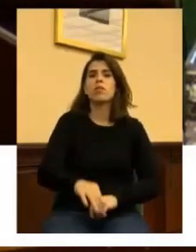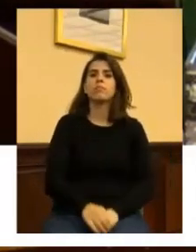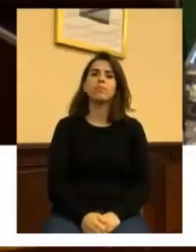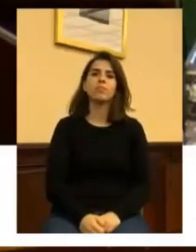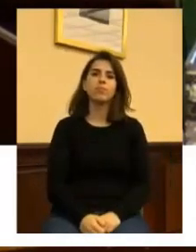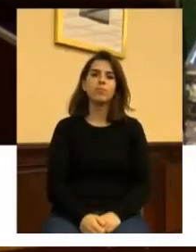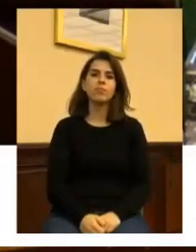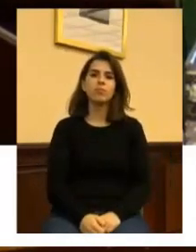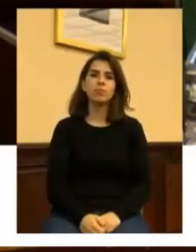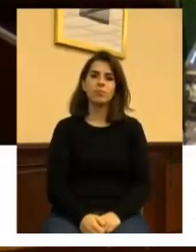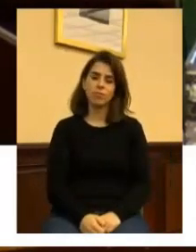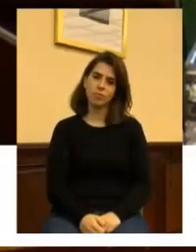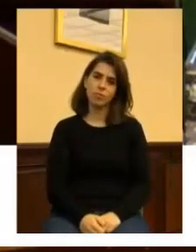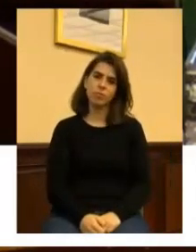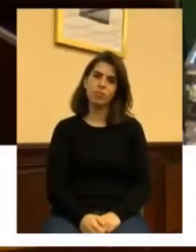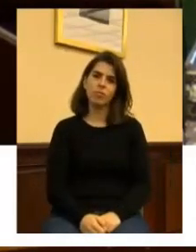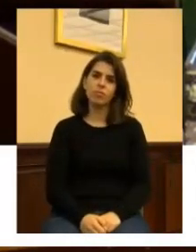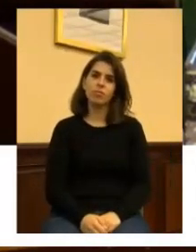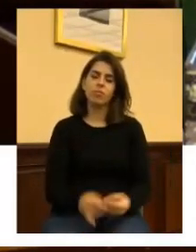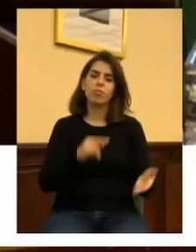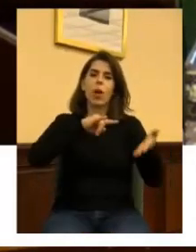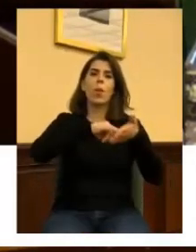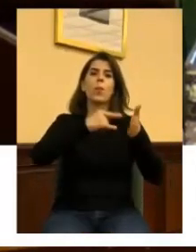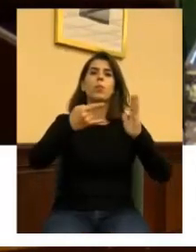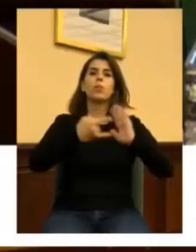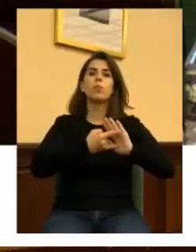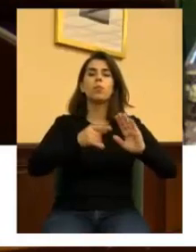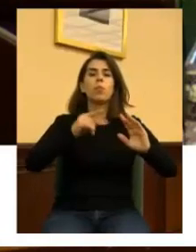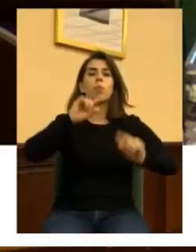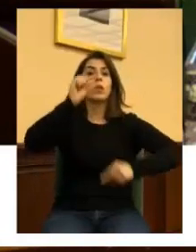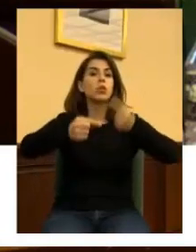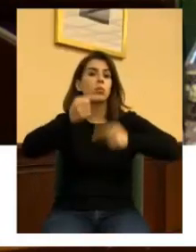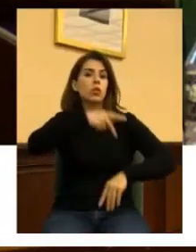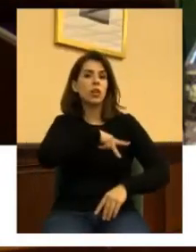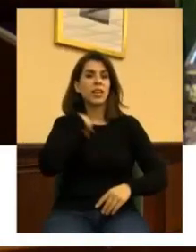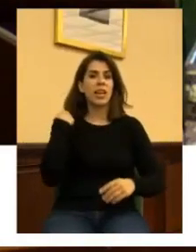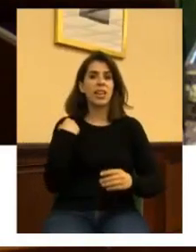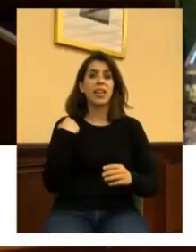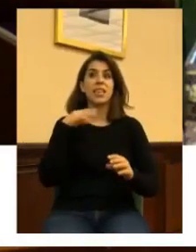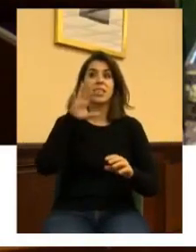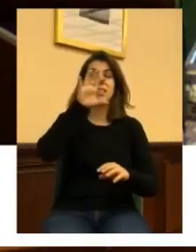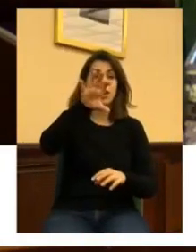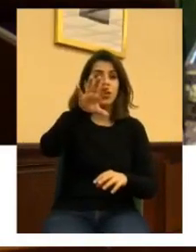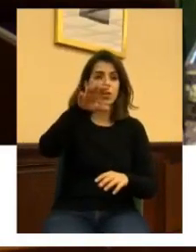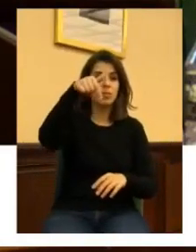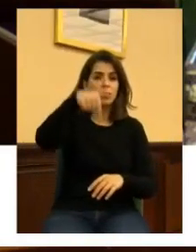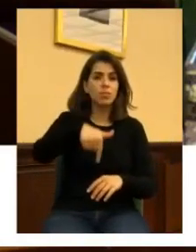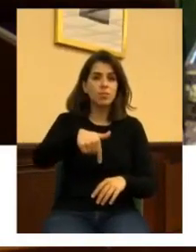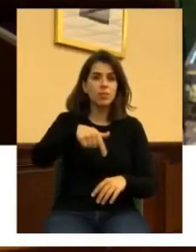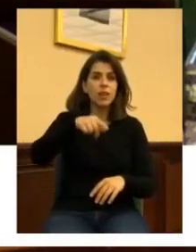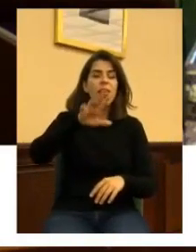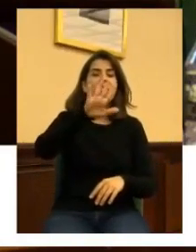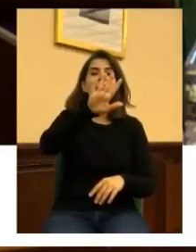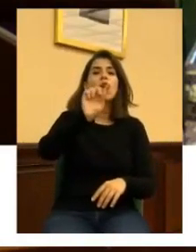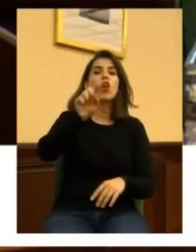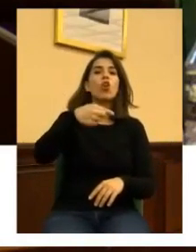Por si esto fuera poco, el nuevo proyecto de presupuestos generales del Estado contempla una subida del